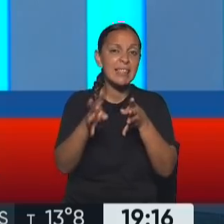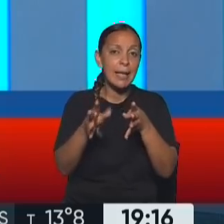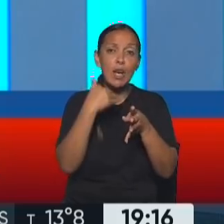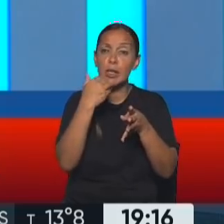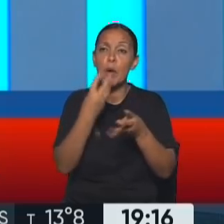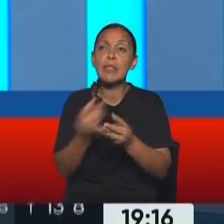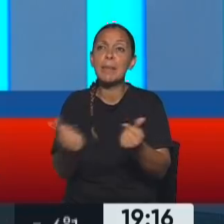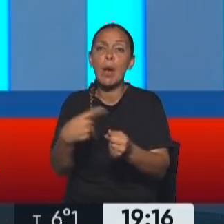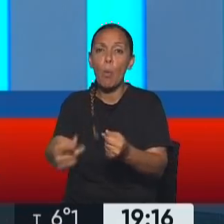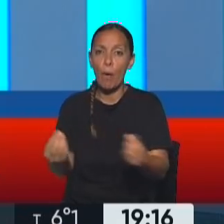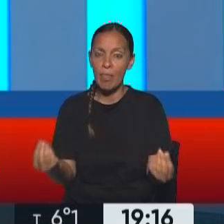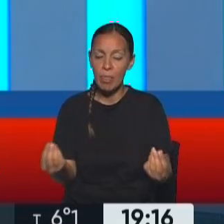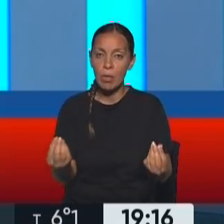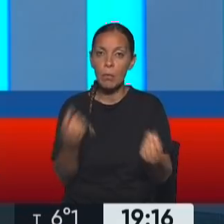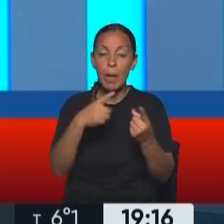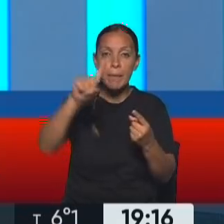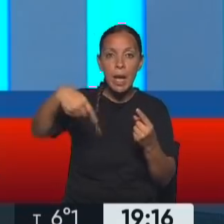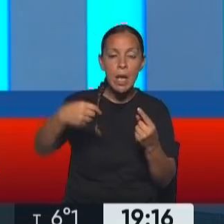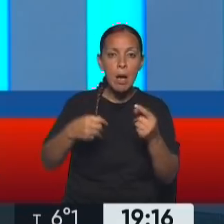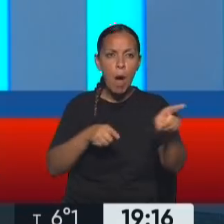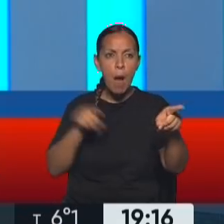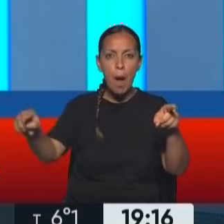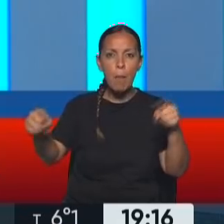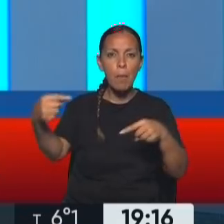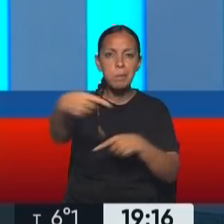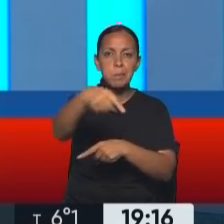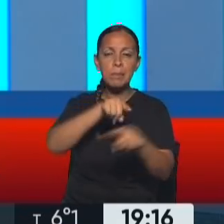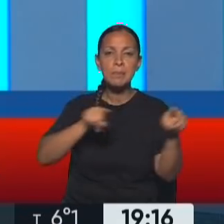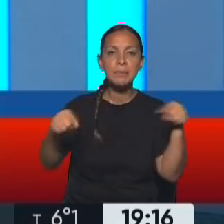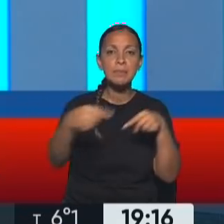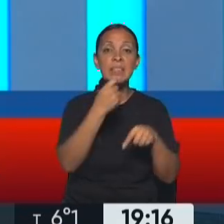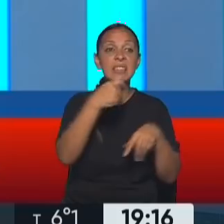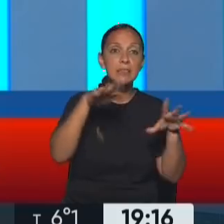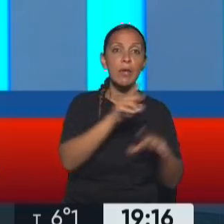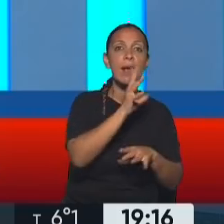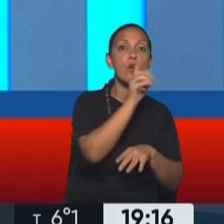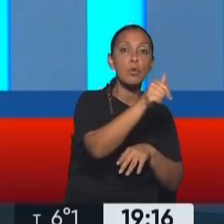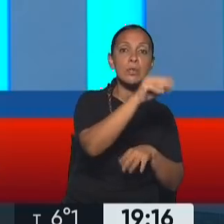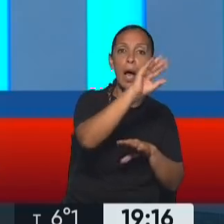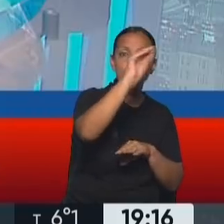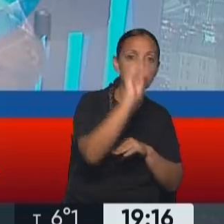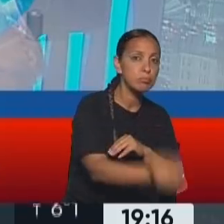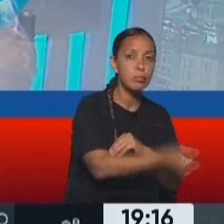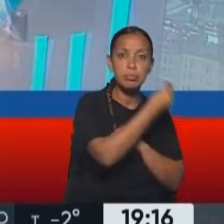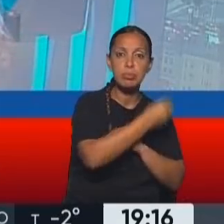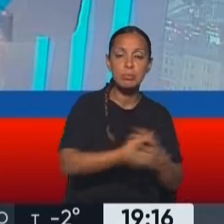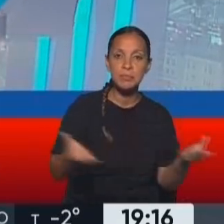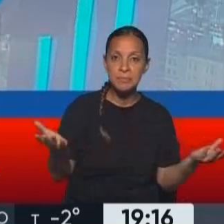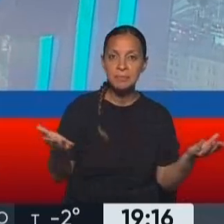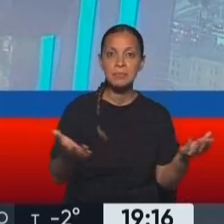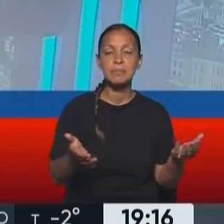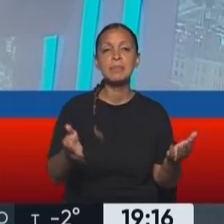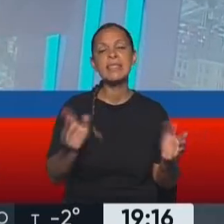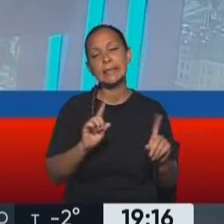termina. También podría producir eso, generar toda una ola racista si es que Rusia es derrotada en forma categórica.